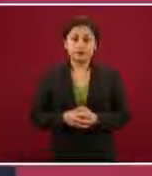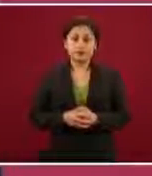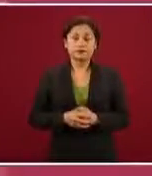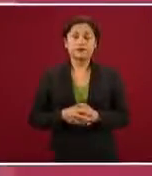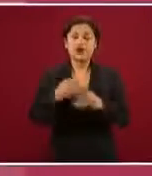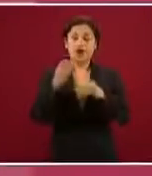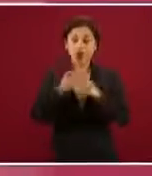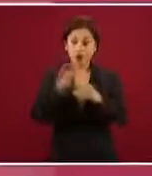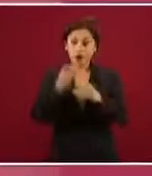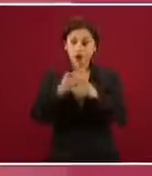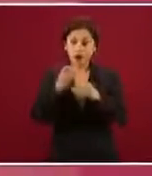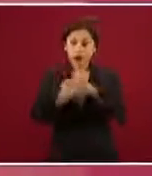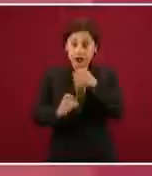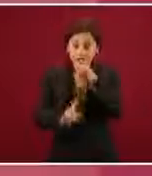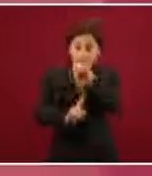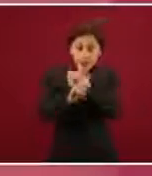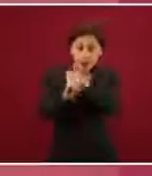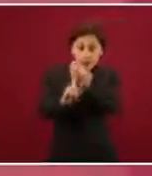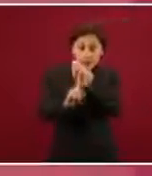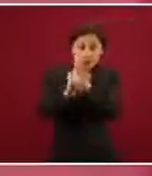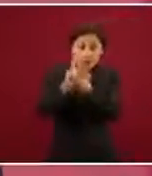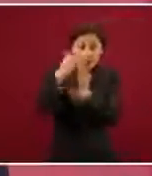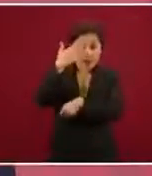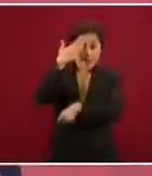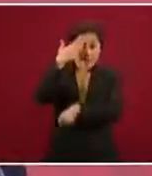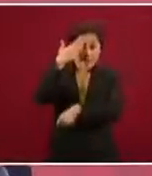al problema principal, la corrupción.